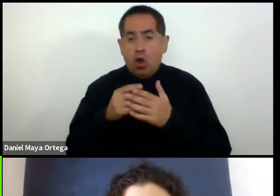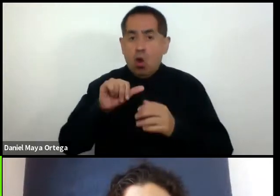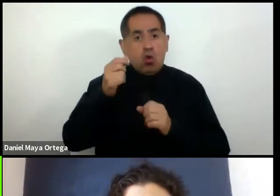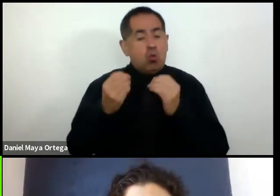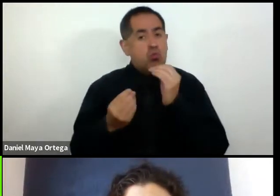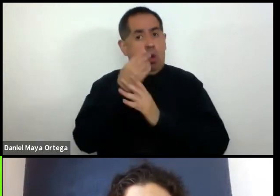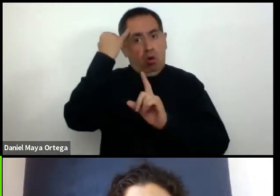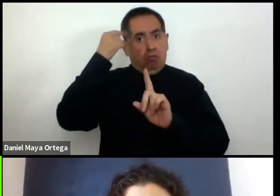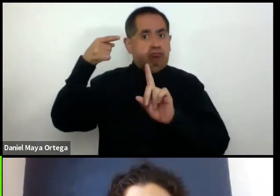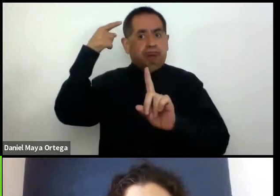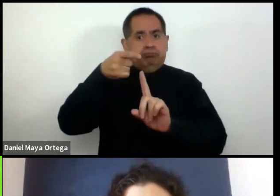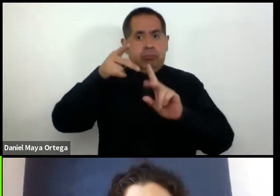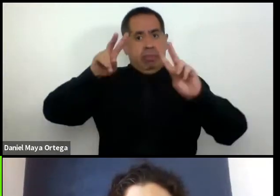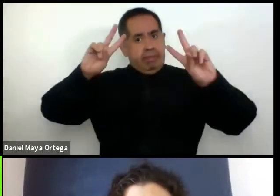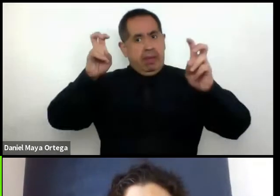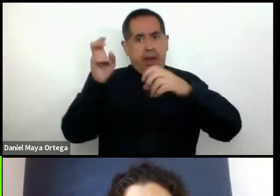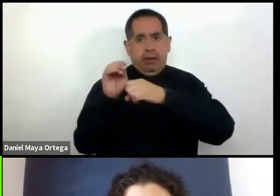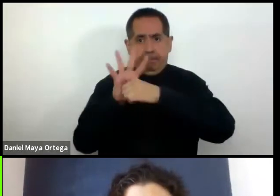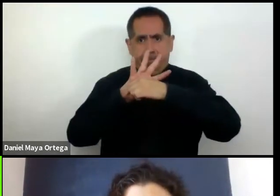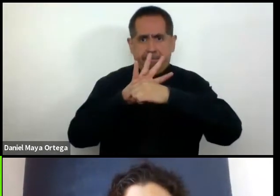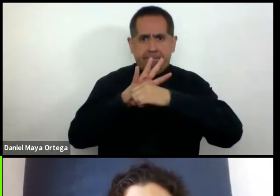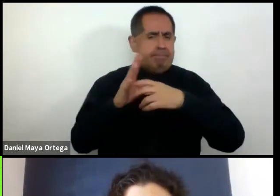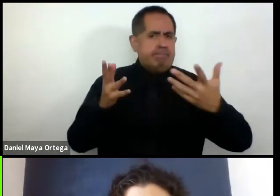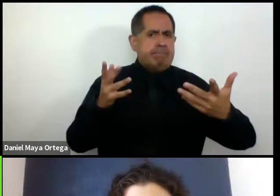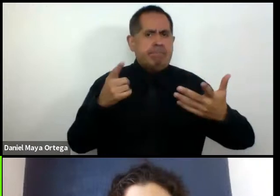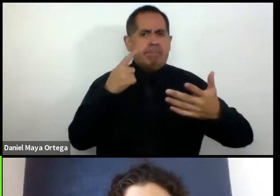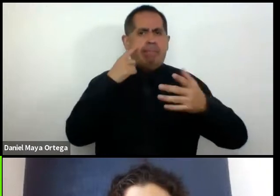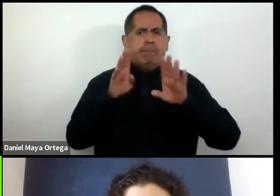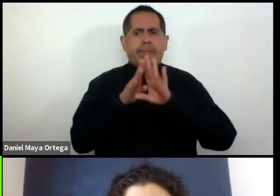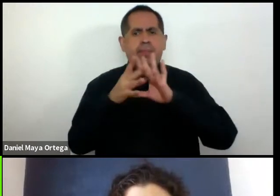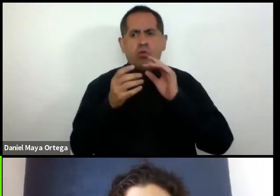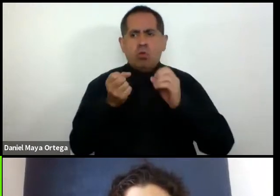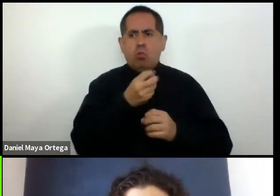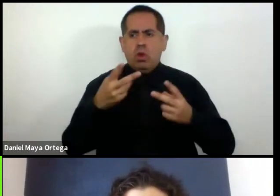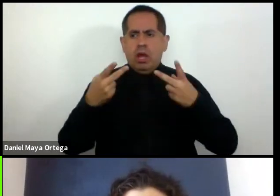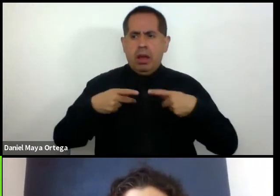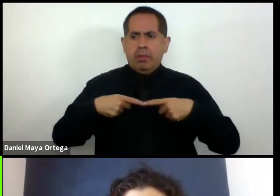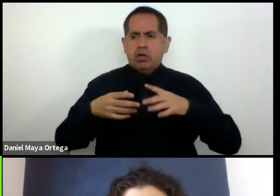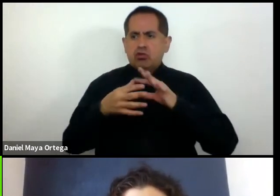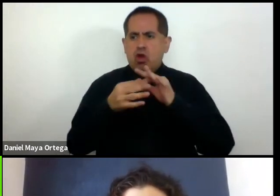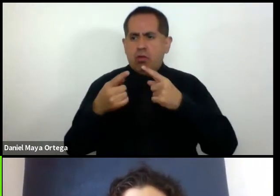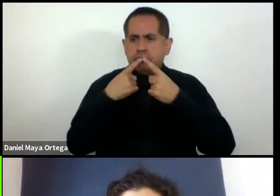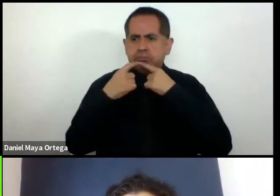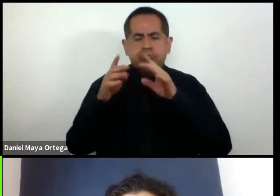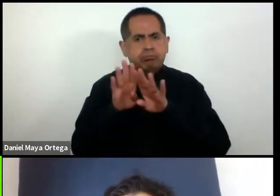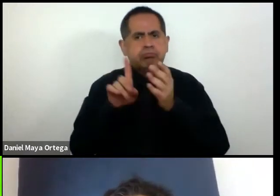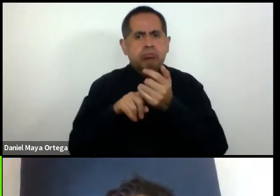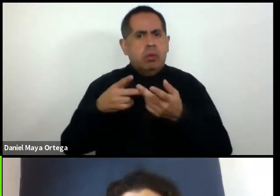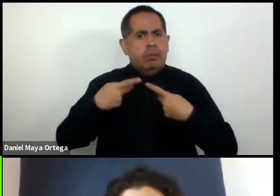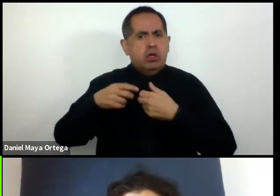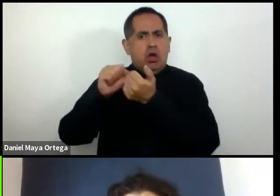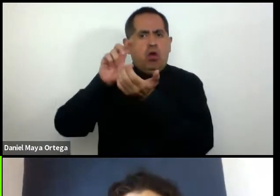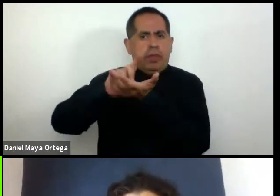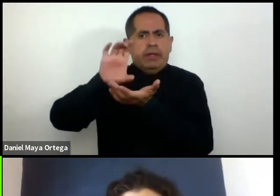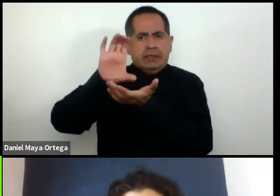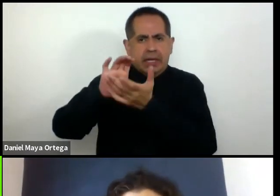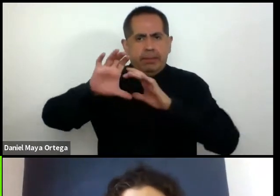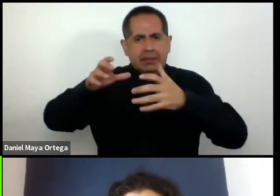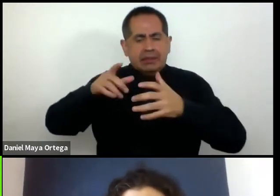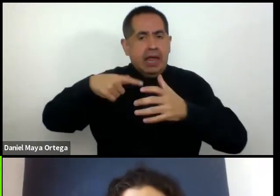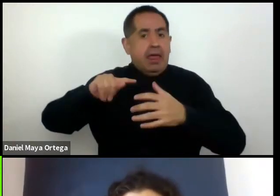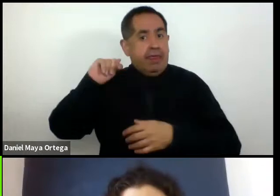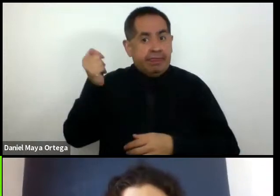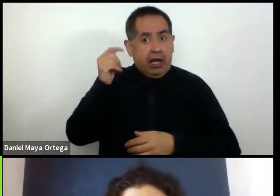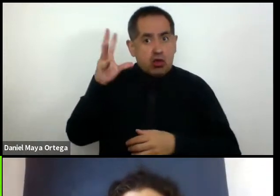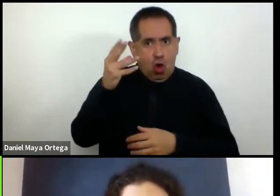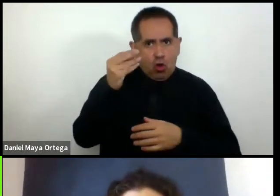nos presenta este tema de la pandemia, en donde veremos que a muchas personas a muchas personas con discapacidad, la tecnología les acercará a